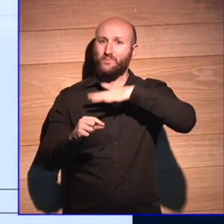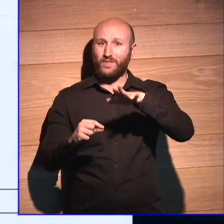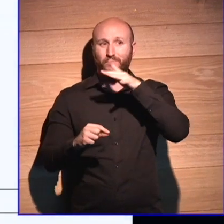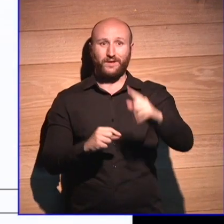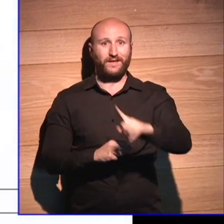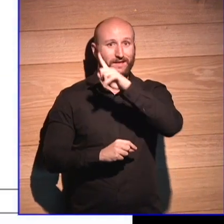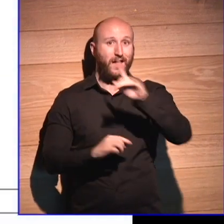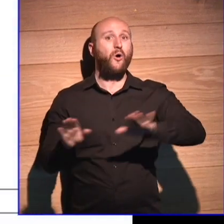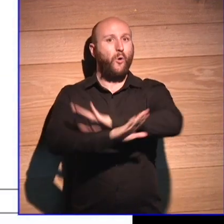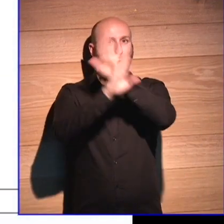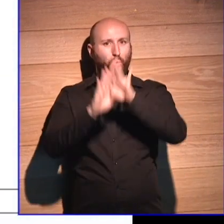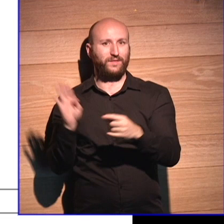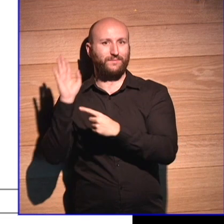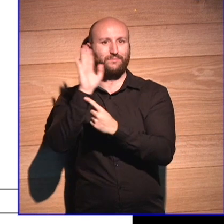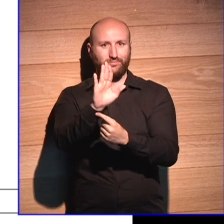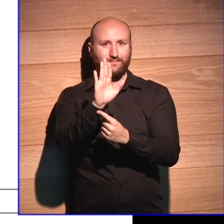última proyección.